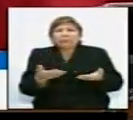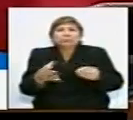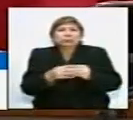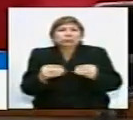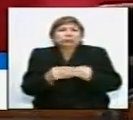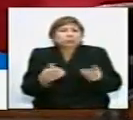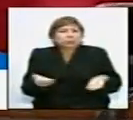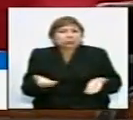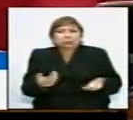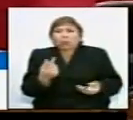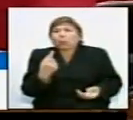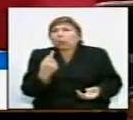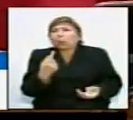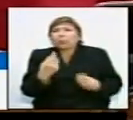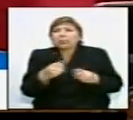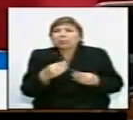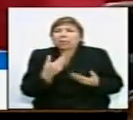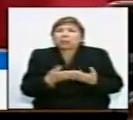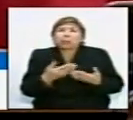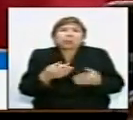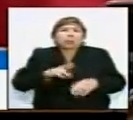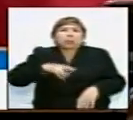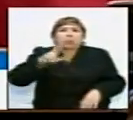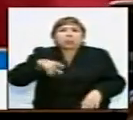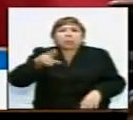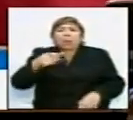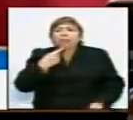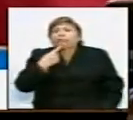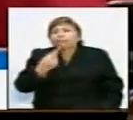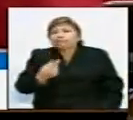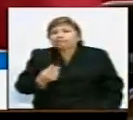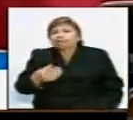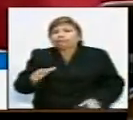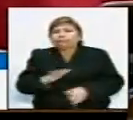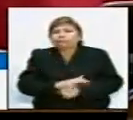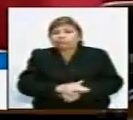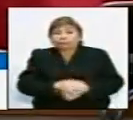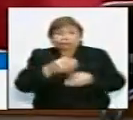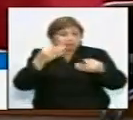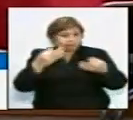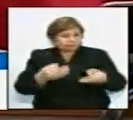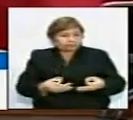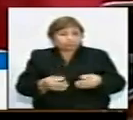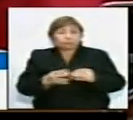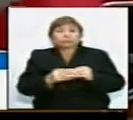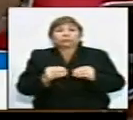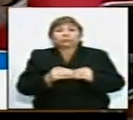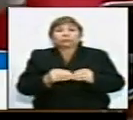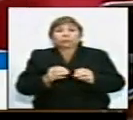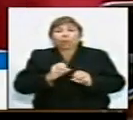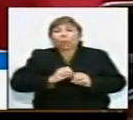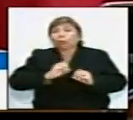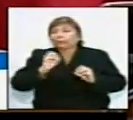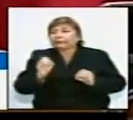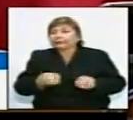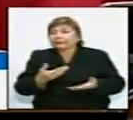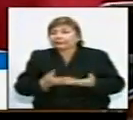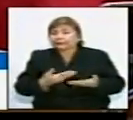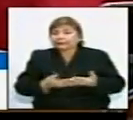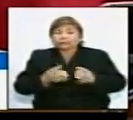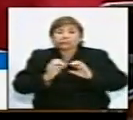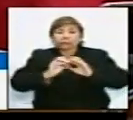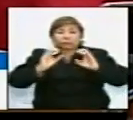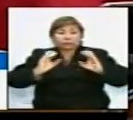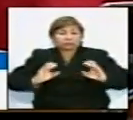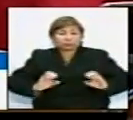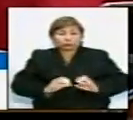productos o a un mercado regional, sino si se hace de la manera adecuada, si se produce de manera orgánica, si tiene una certificación